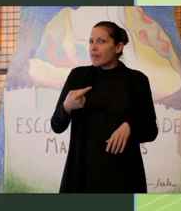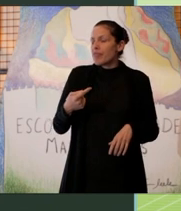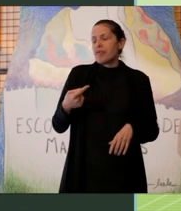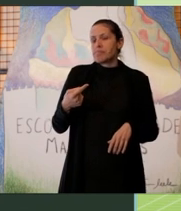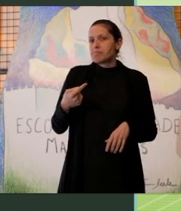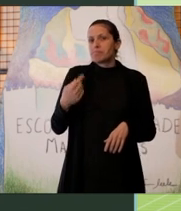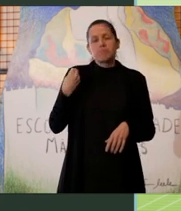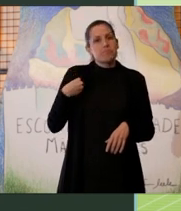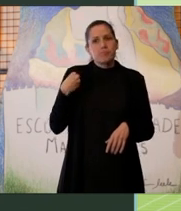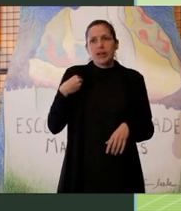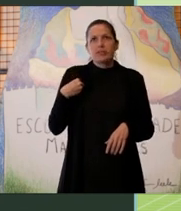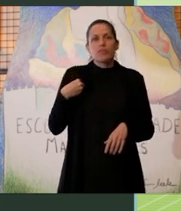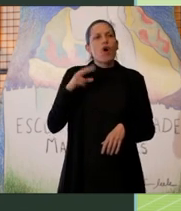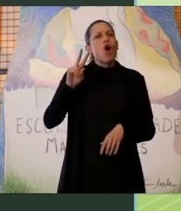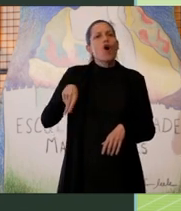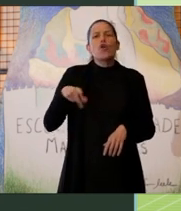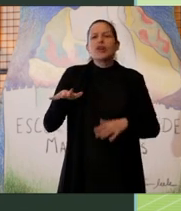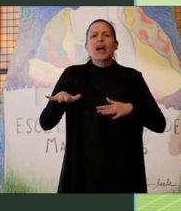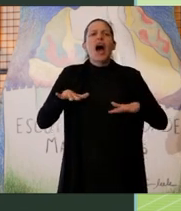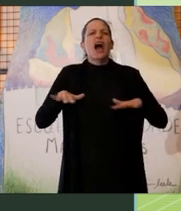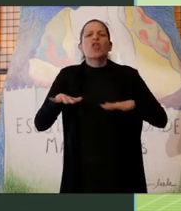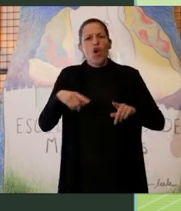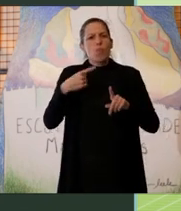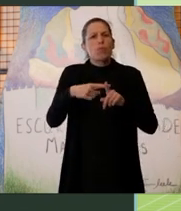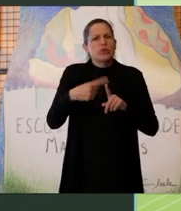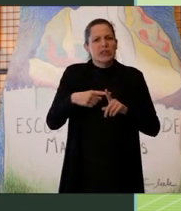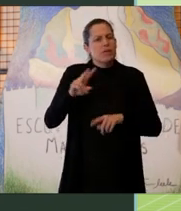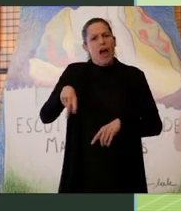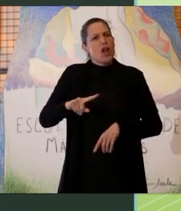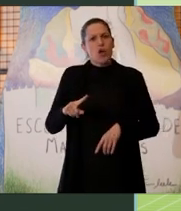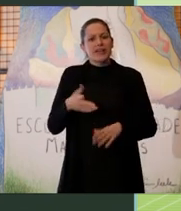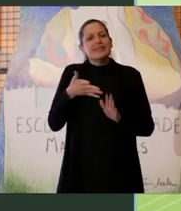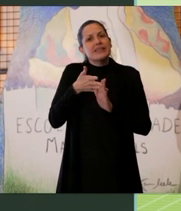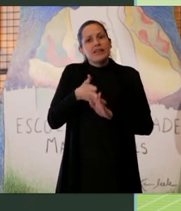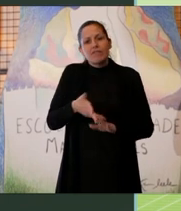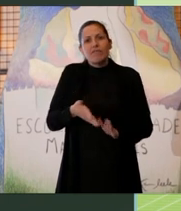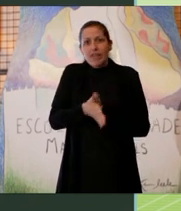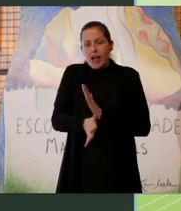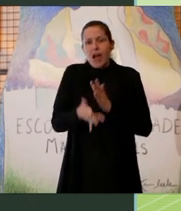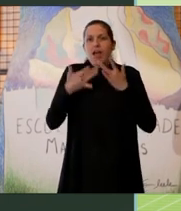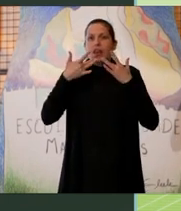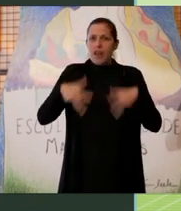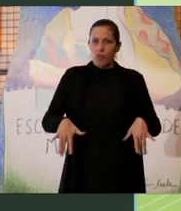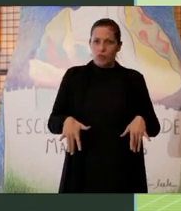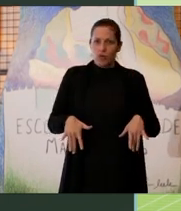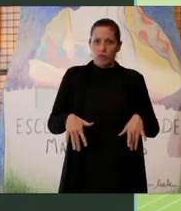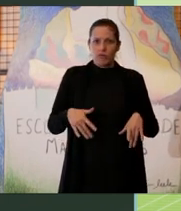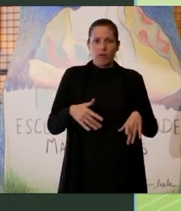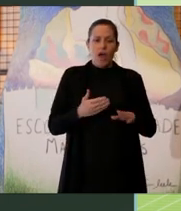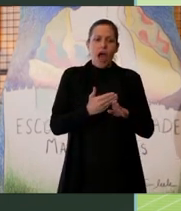una discriminación positiva no es una acción positiva es una medida neutra para corregir algo que no funciona bien que es